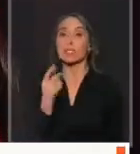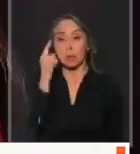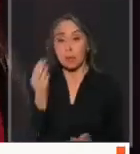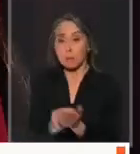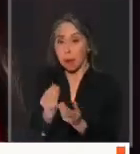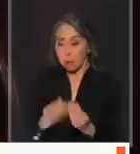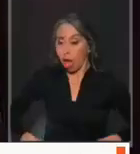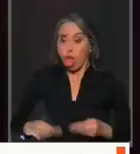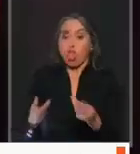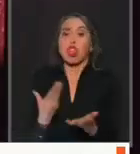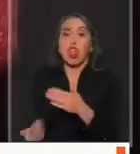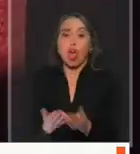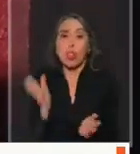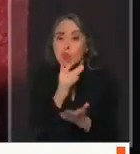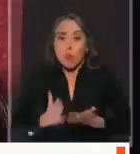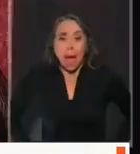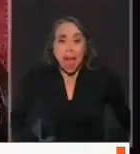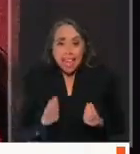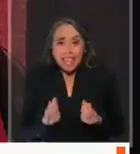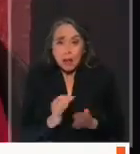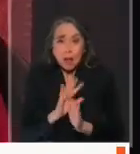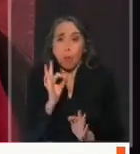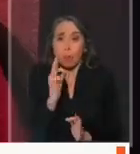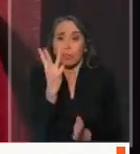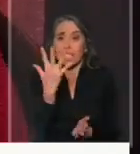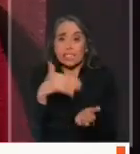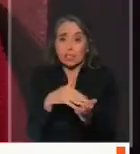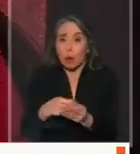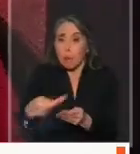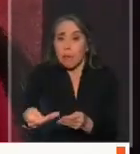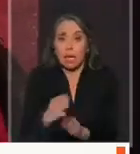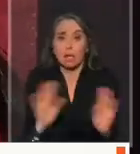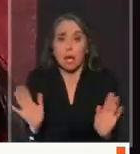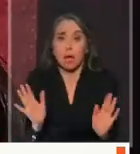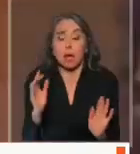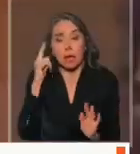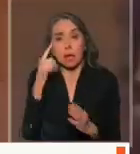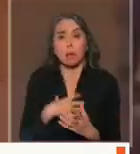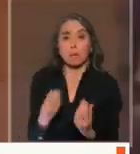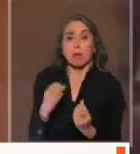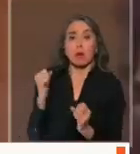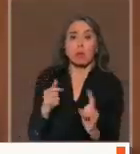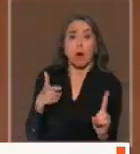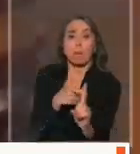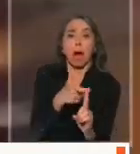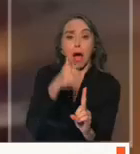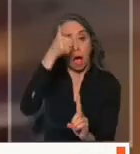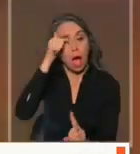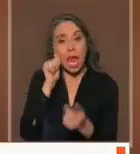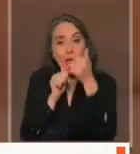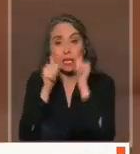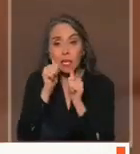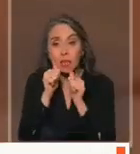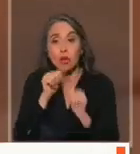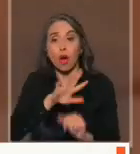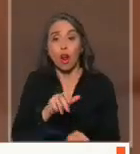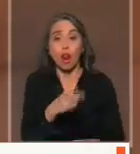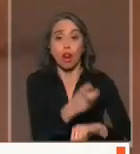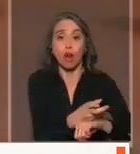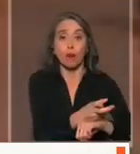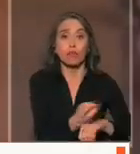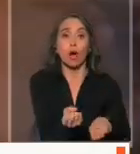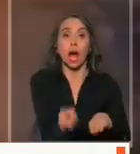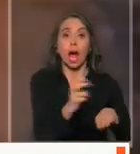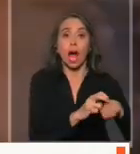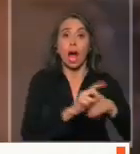plata, pero decía si no tengo más, pero con el miedo de que igual la podían hacerle algo. Después de lograr su cometido, escaparon en un auto, el que